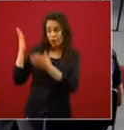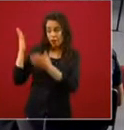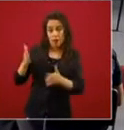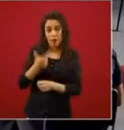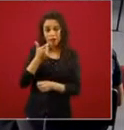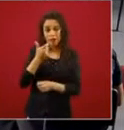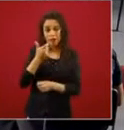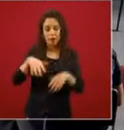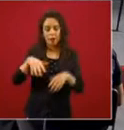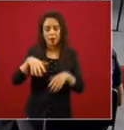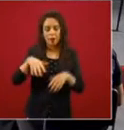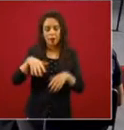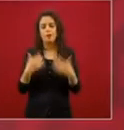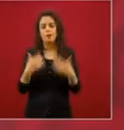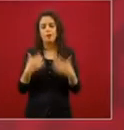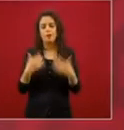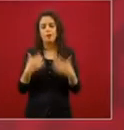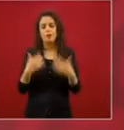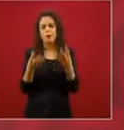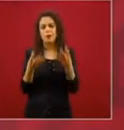por la venta de petróleo al extranjero.